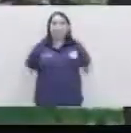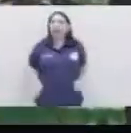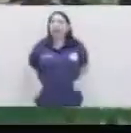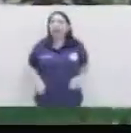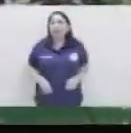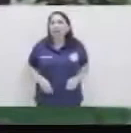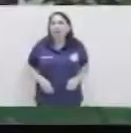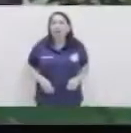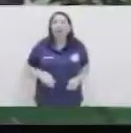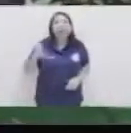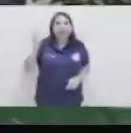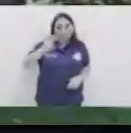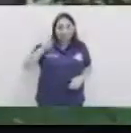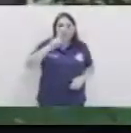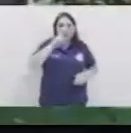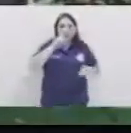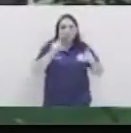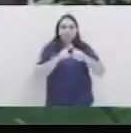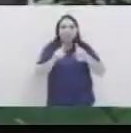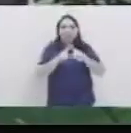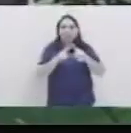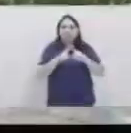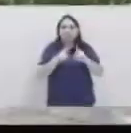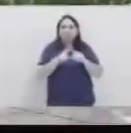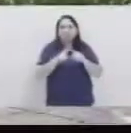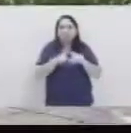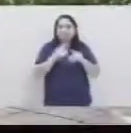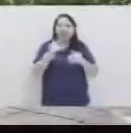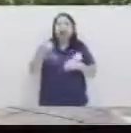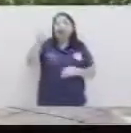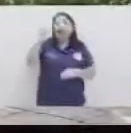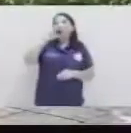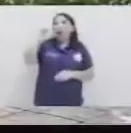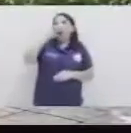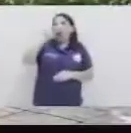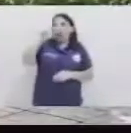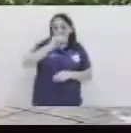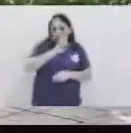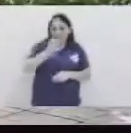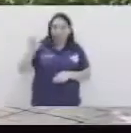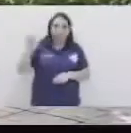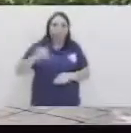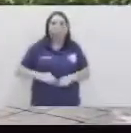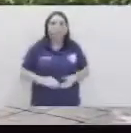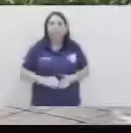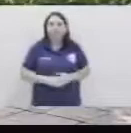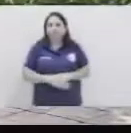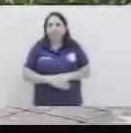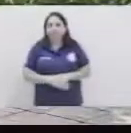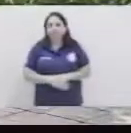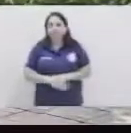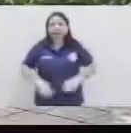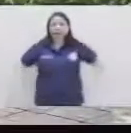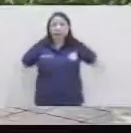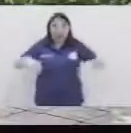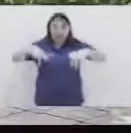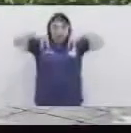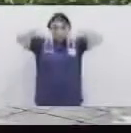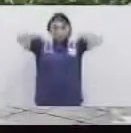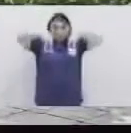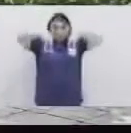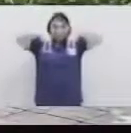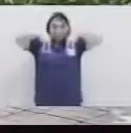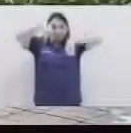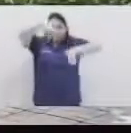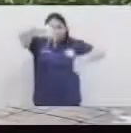agitamos, y es necesario también hidratarnos al finalizar con agua pura. Entonces, nos estiramos,